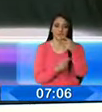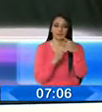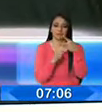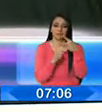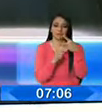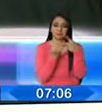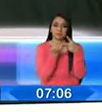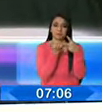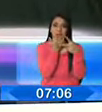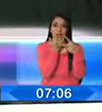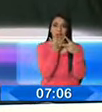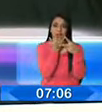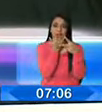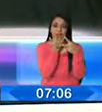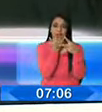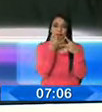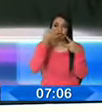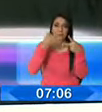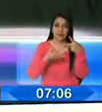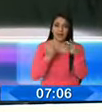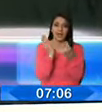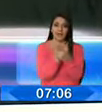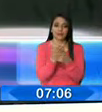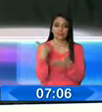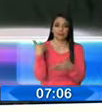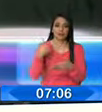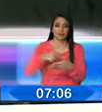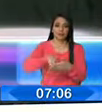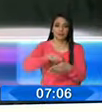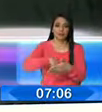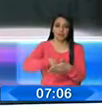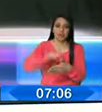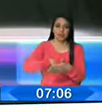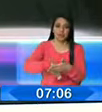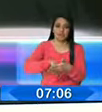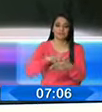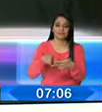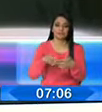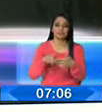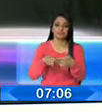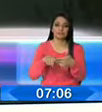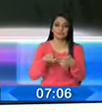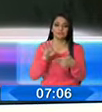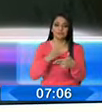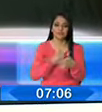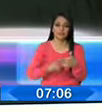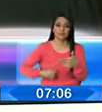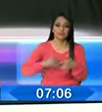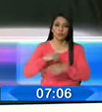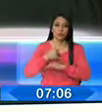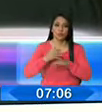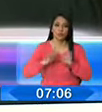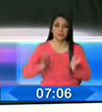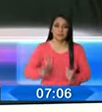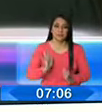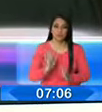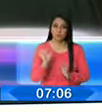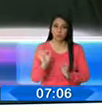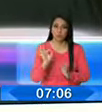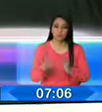inconsistencias formales en cuanto a actas que no tienen la firma del presidente de la